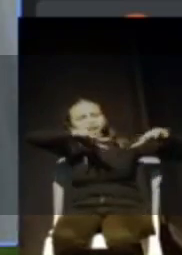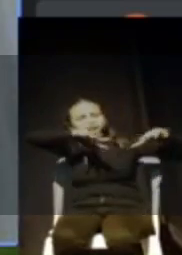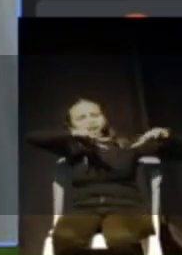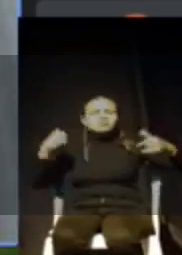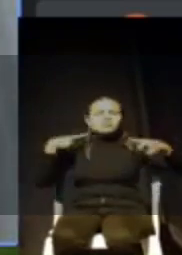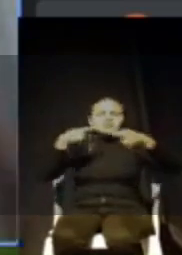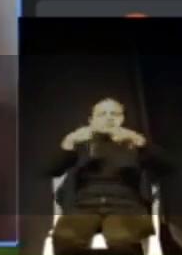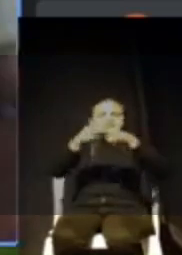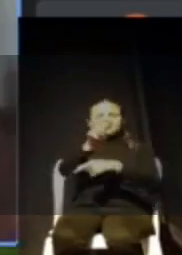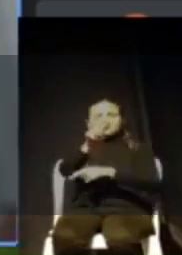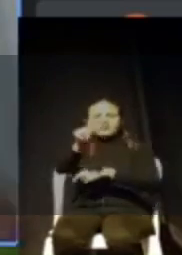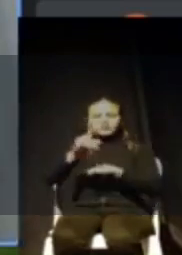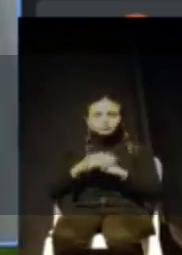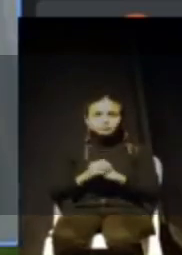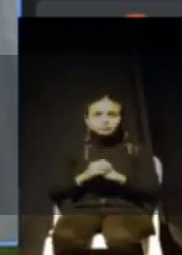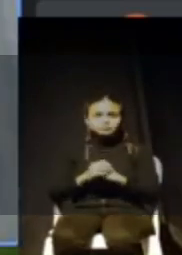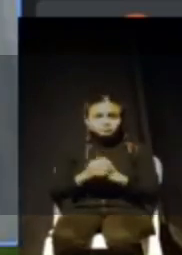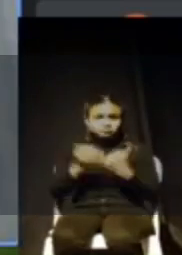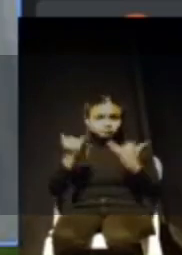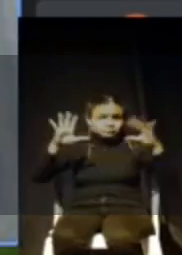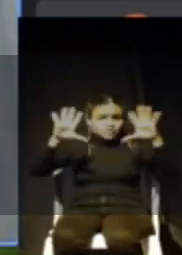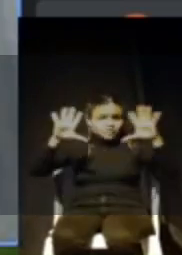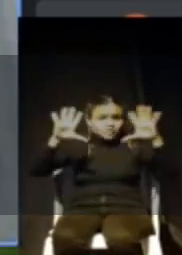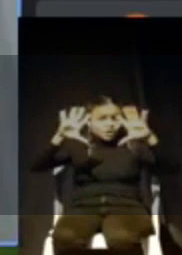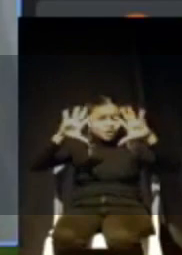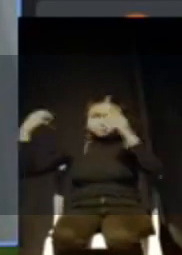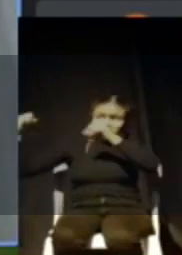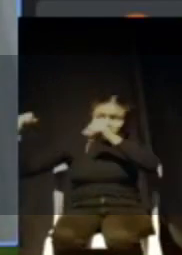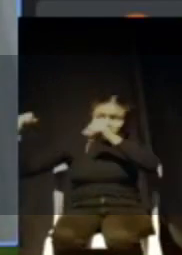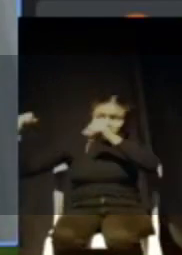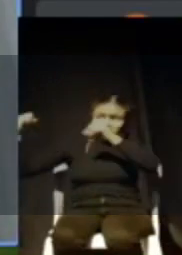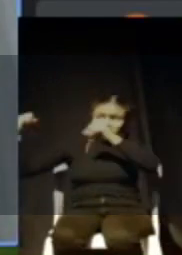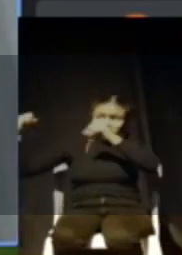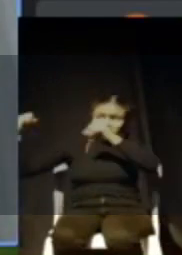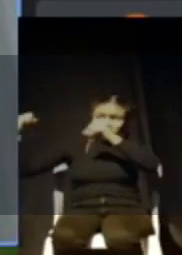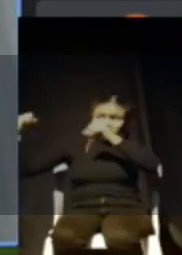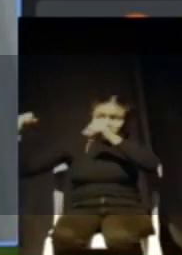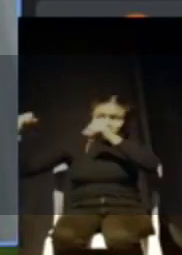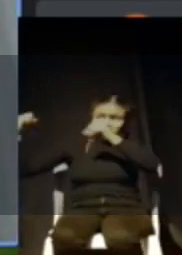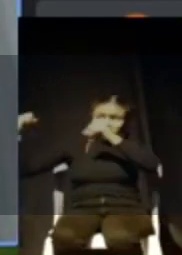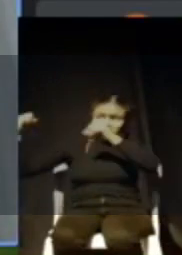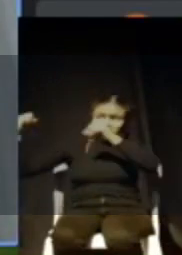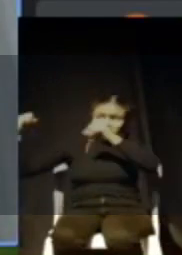No globalización, globalidad, luego pues me detendré en esto.